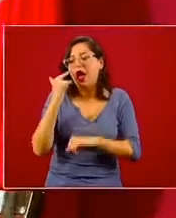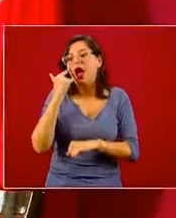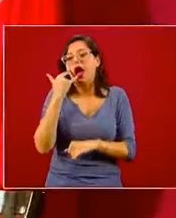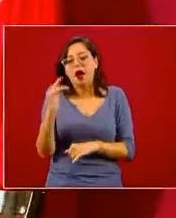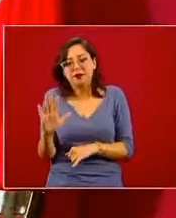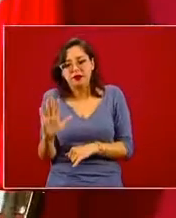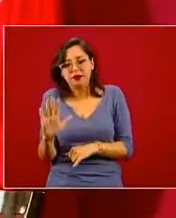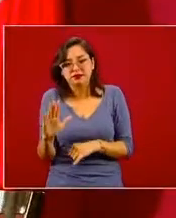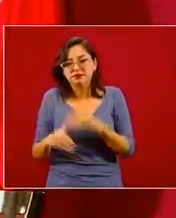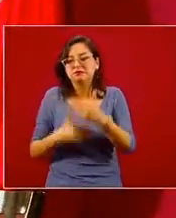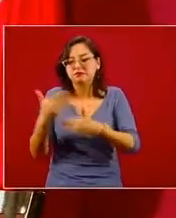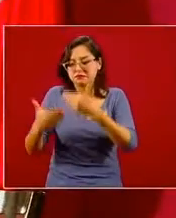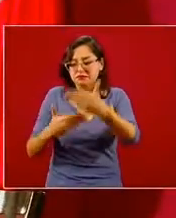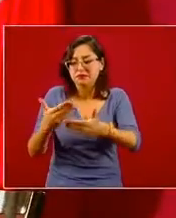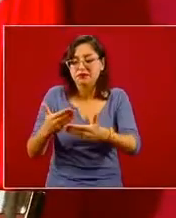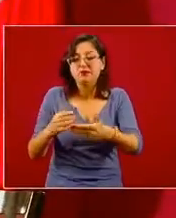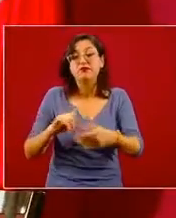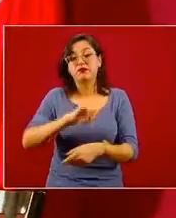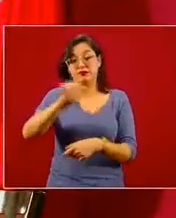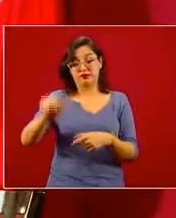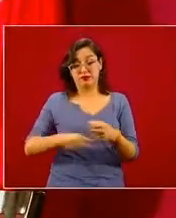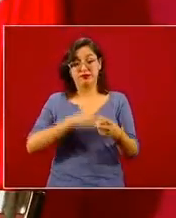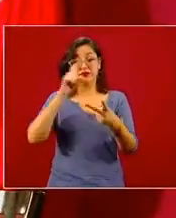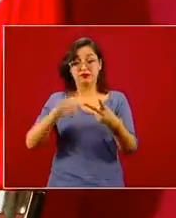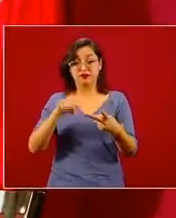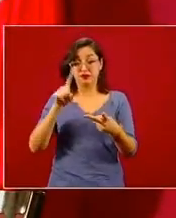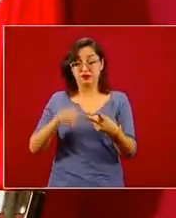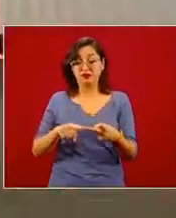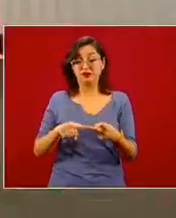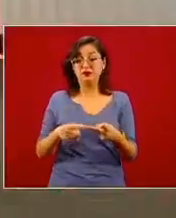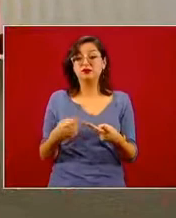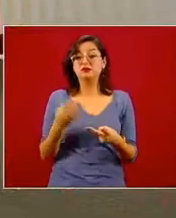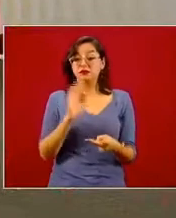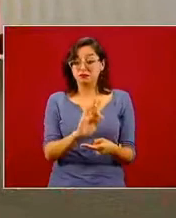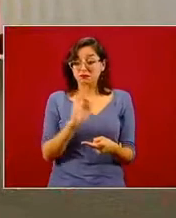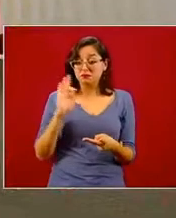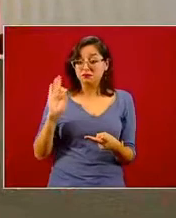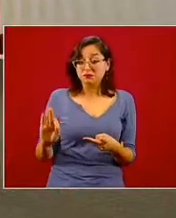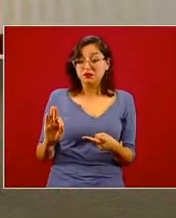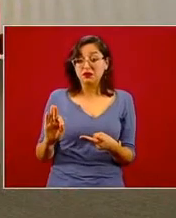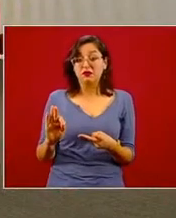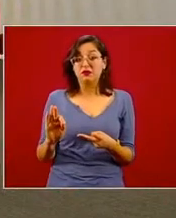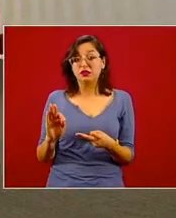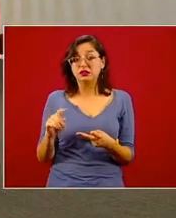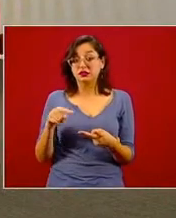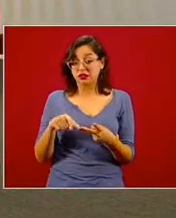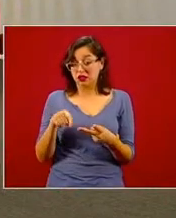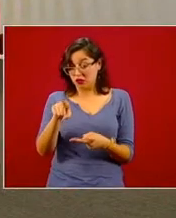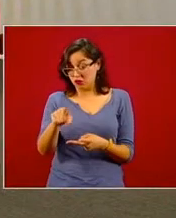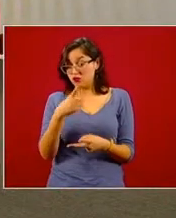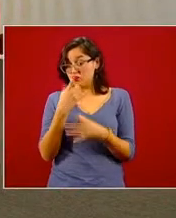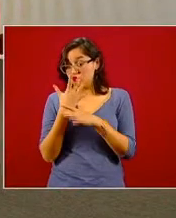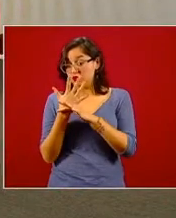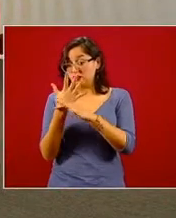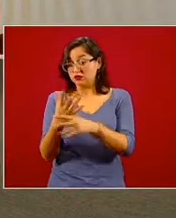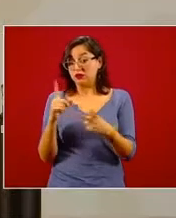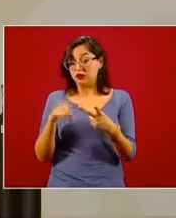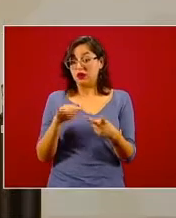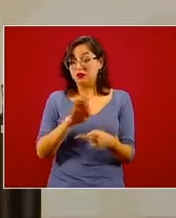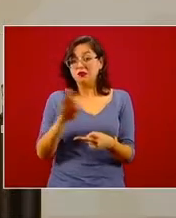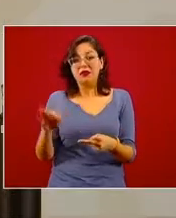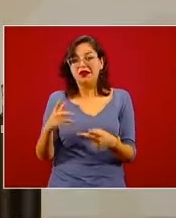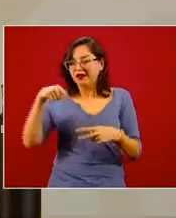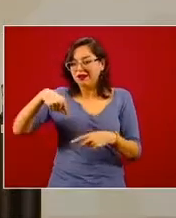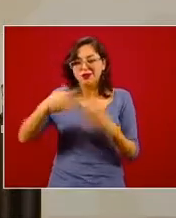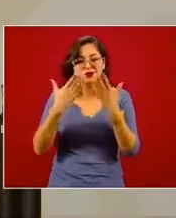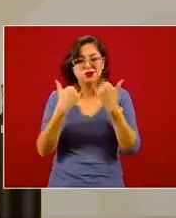this porque person en would las have fechas que to usted get refiere tested no after existía el symptoms procedimiento presented. And in the en second place, algunos de los the casos dates that you were para hacerlo.